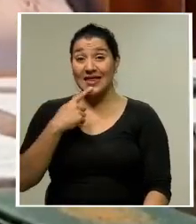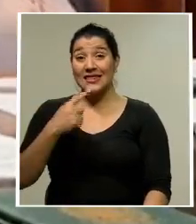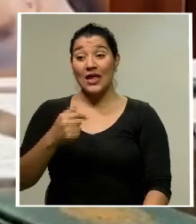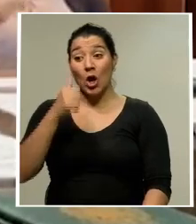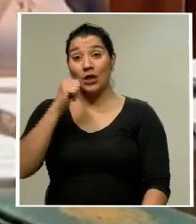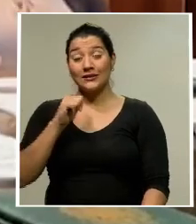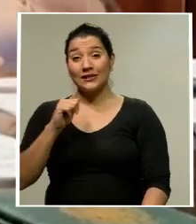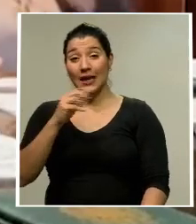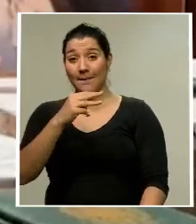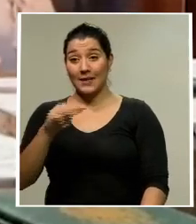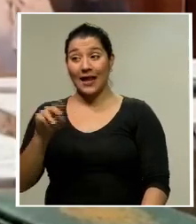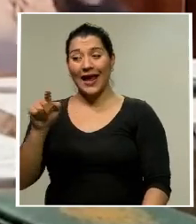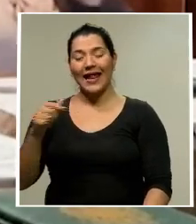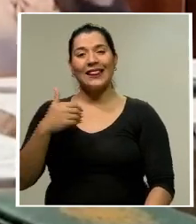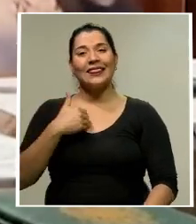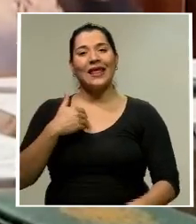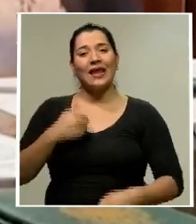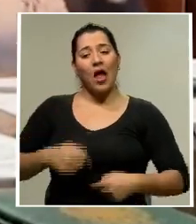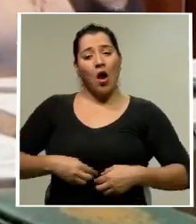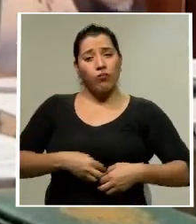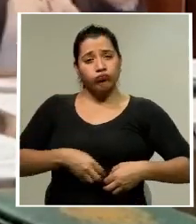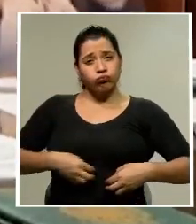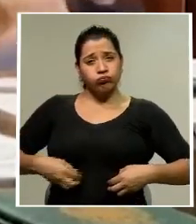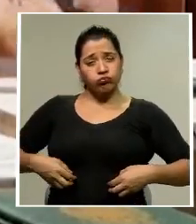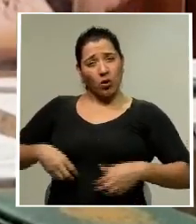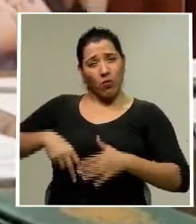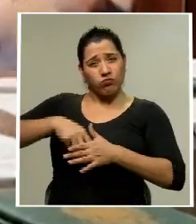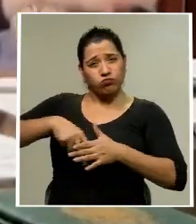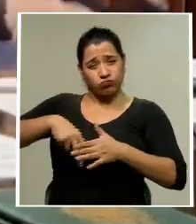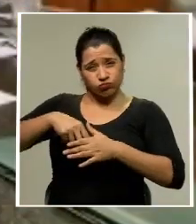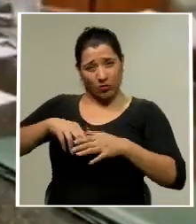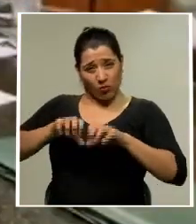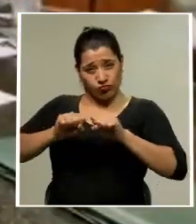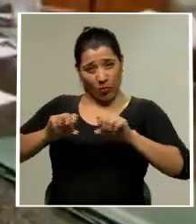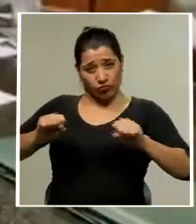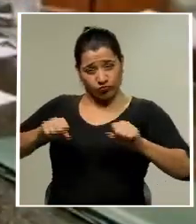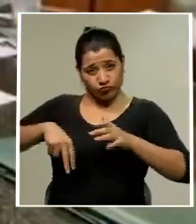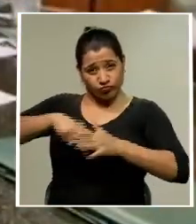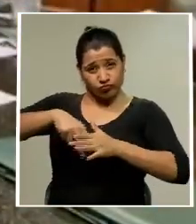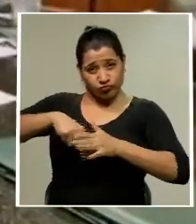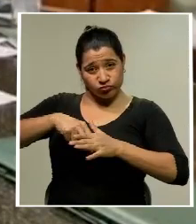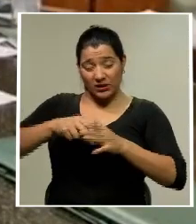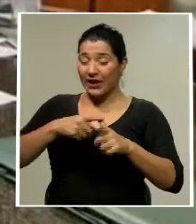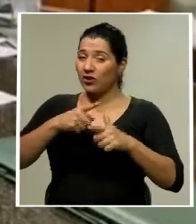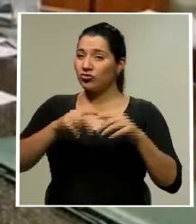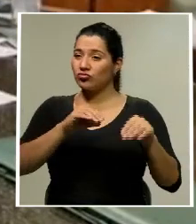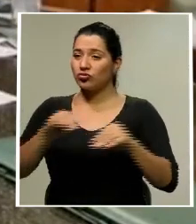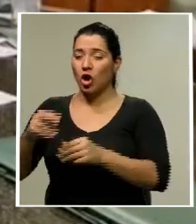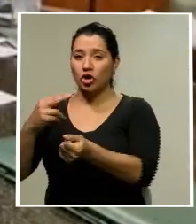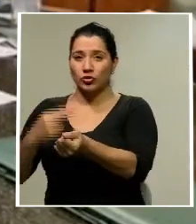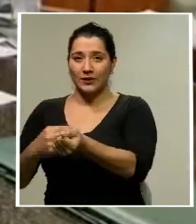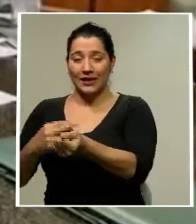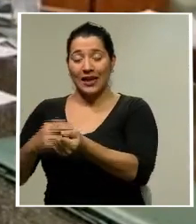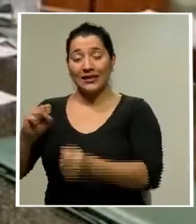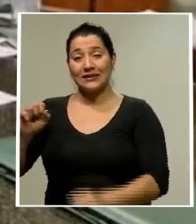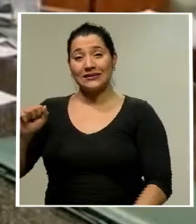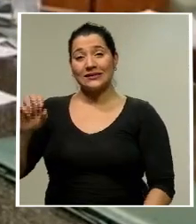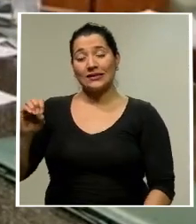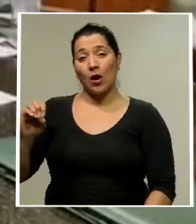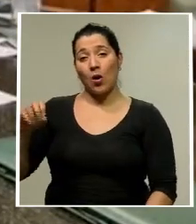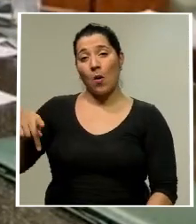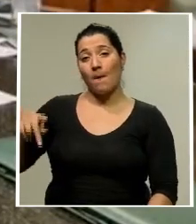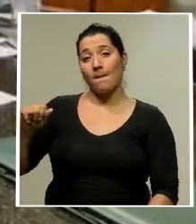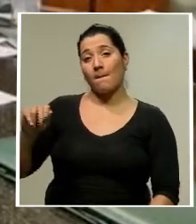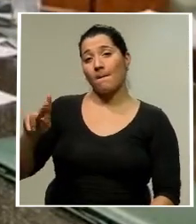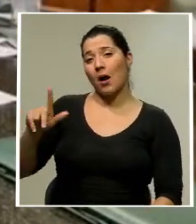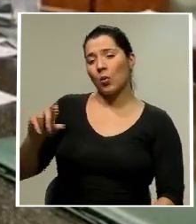que el mandatario padece una obstrucción intestinal, por lo que será trasladado a Sao Paulo para que se le realicen exámenes complementarios y definir si la